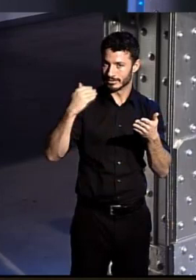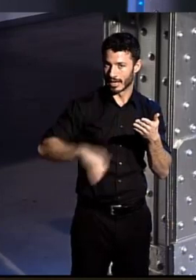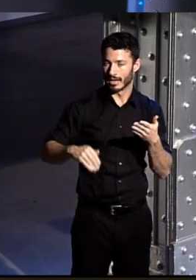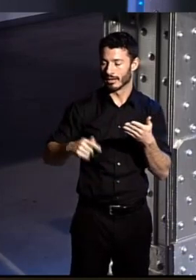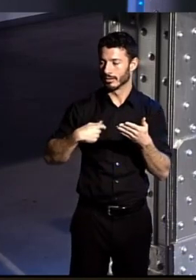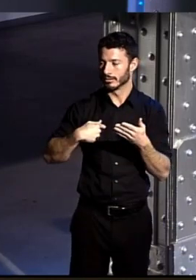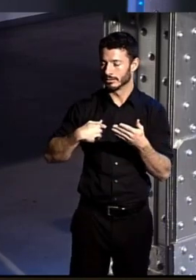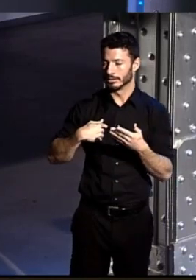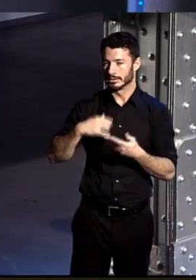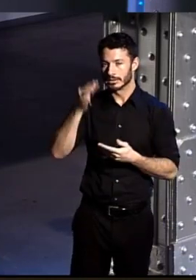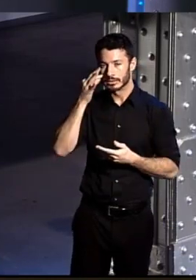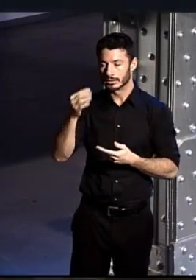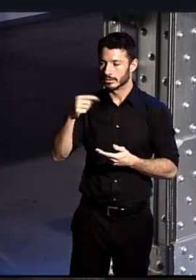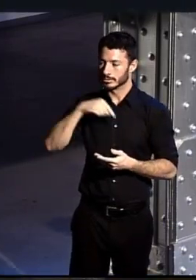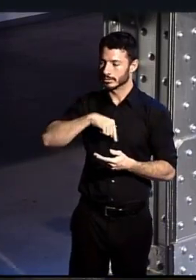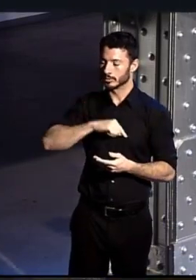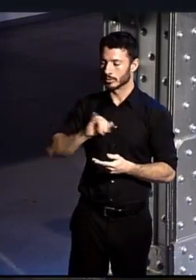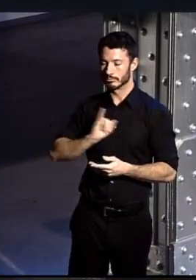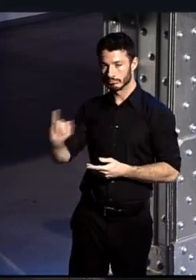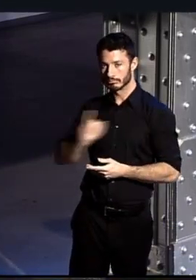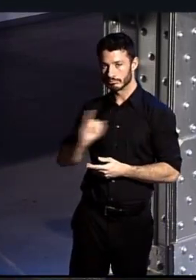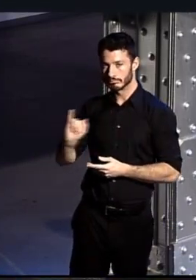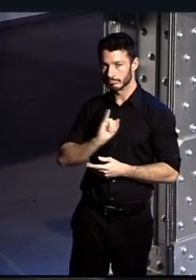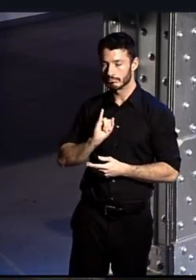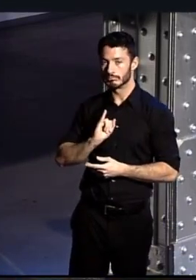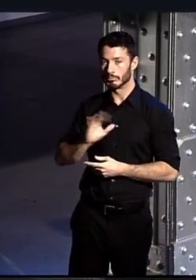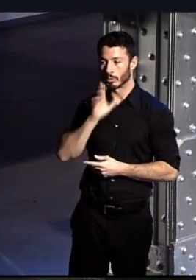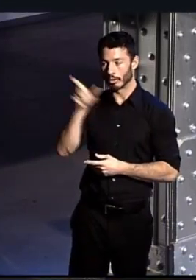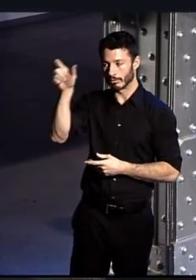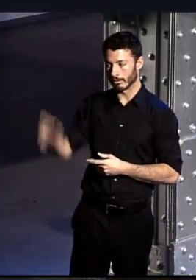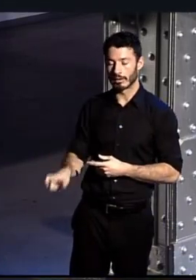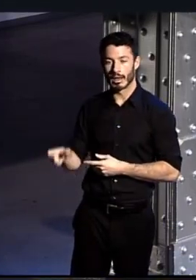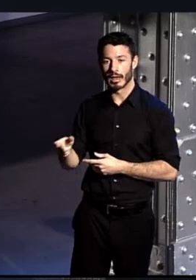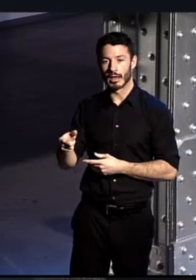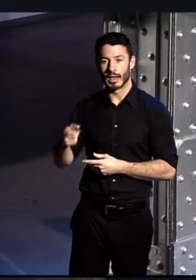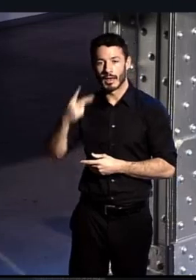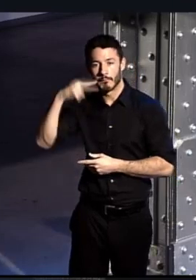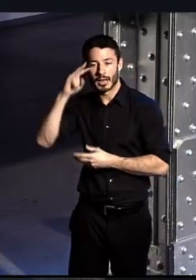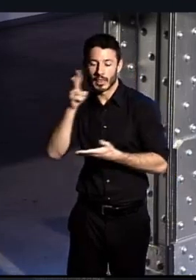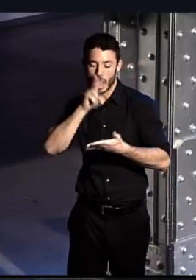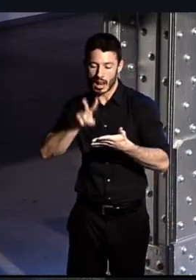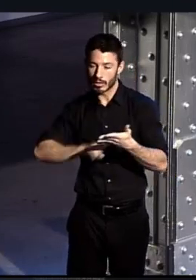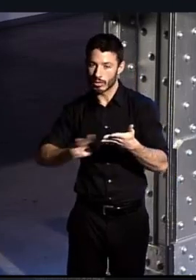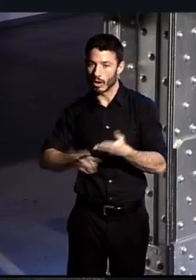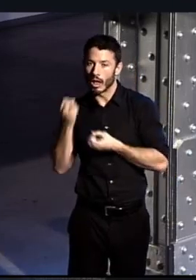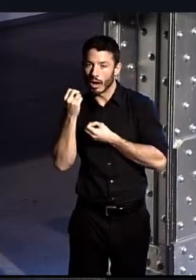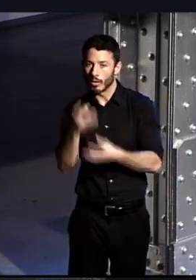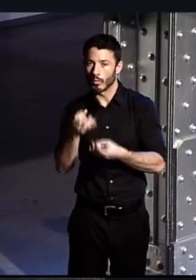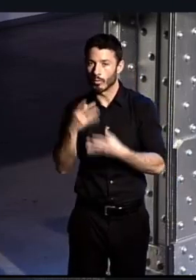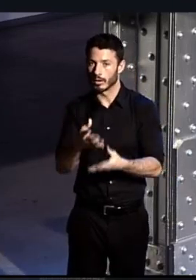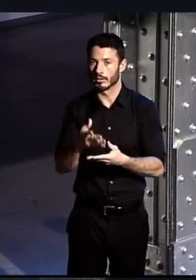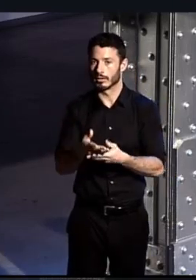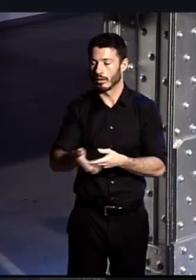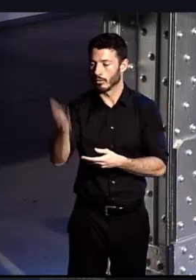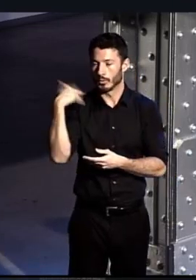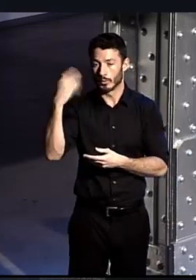muy identificada en este artículo porque, Natalia, tú cuentas tu experiencia lectora, como de pequeña lees Miguel Strogoff, como